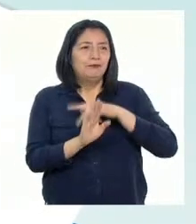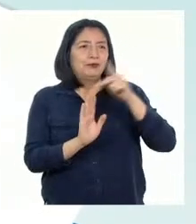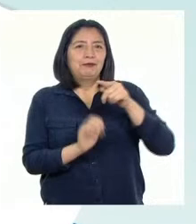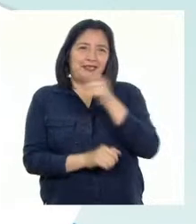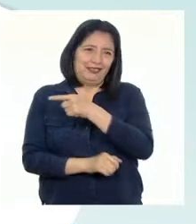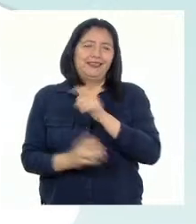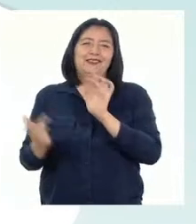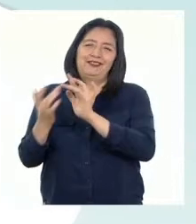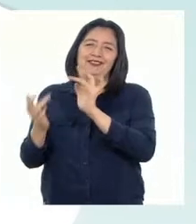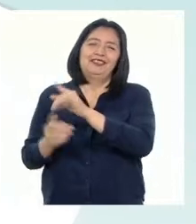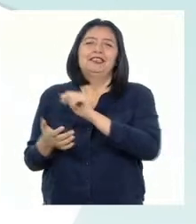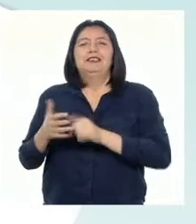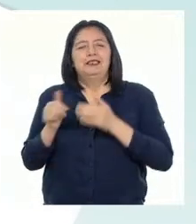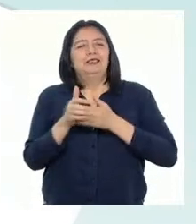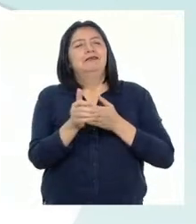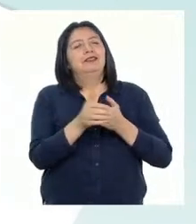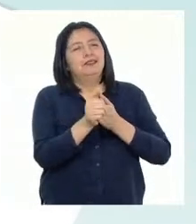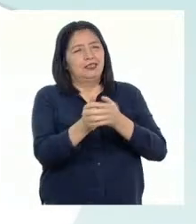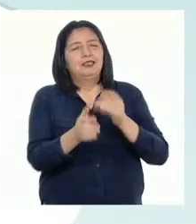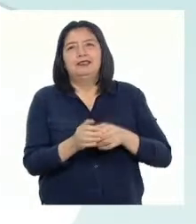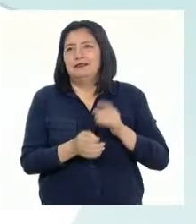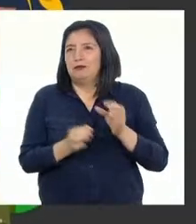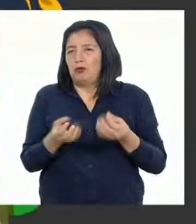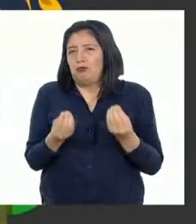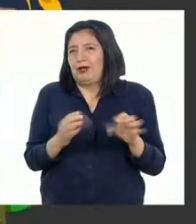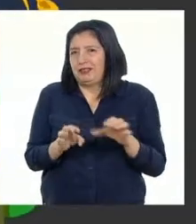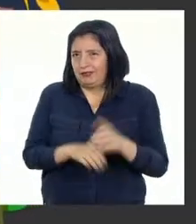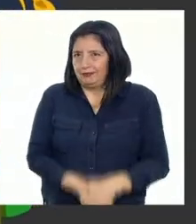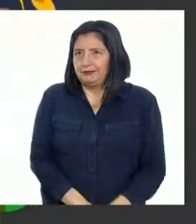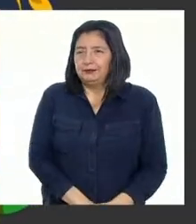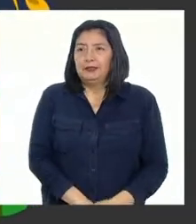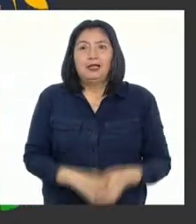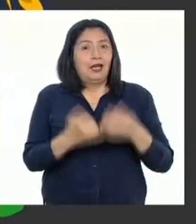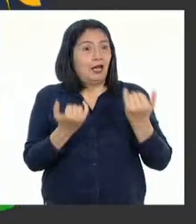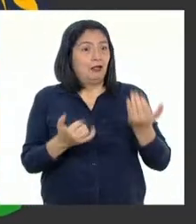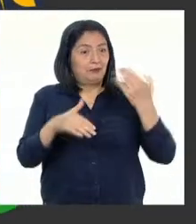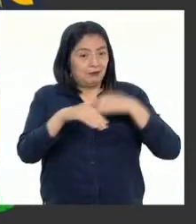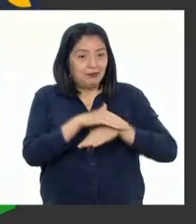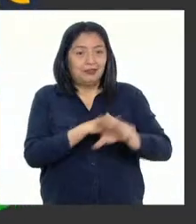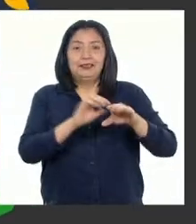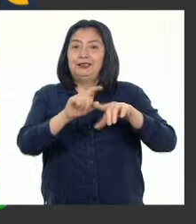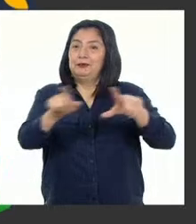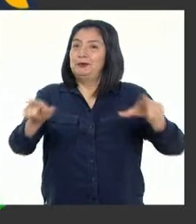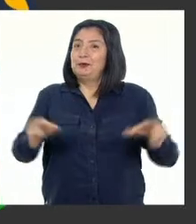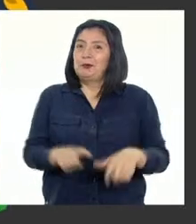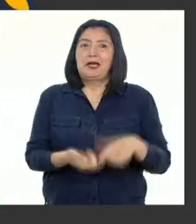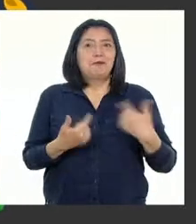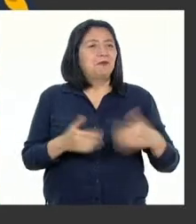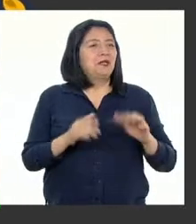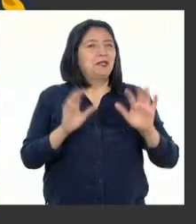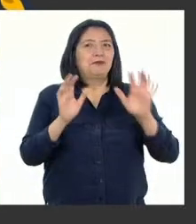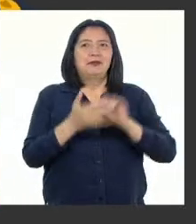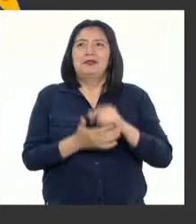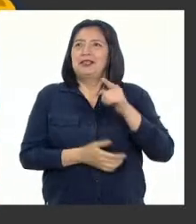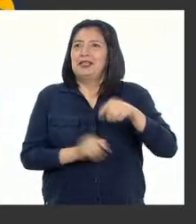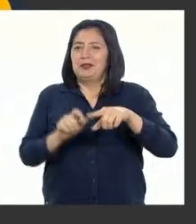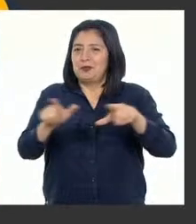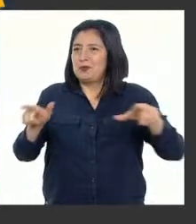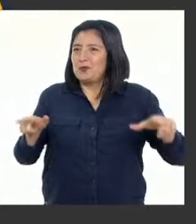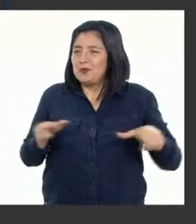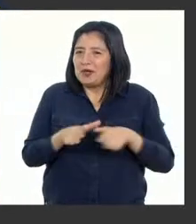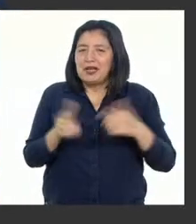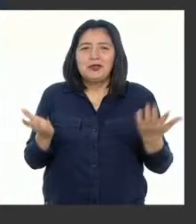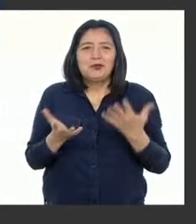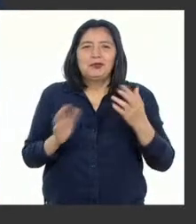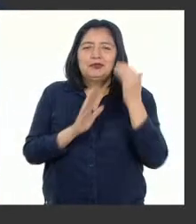siempre los contacta y los guía. Y ahora vamos a entrar a un lugar increíble, el estudio donde